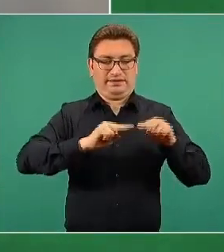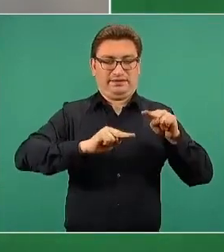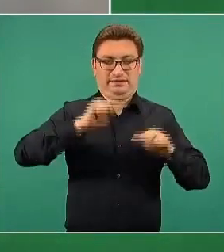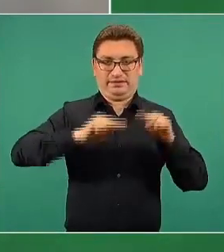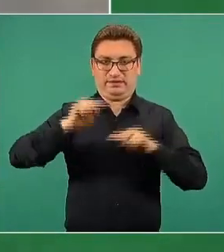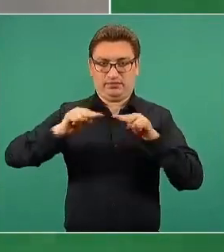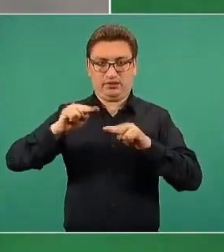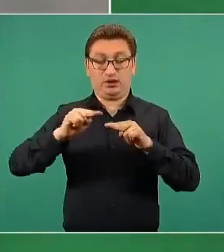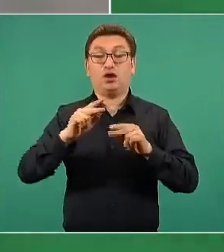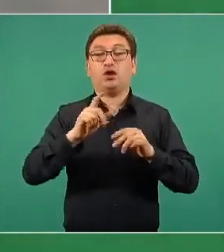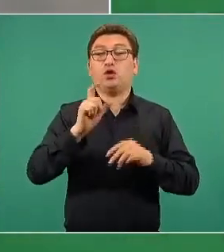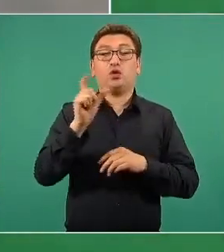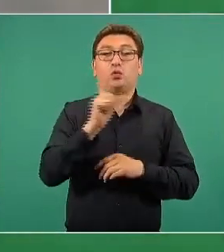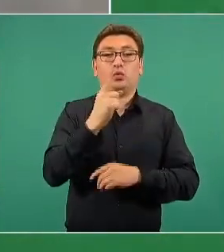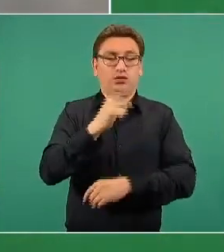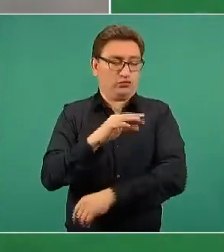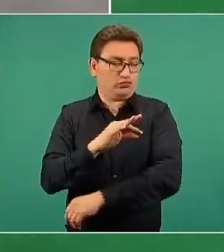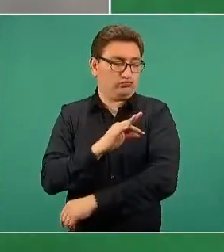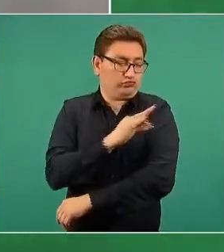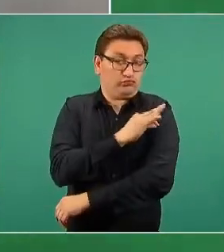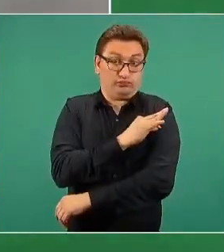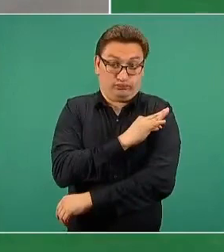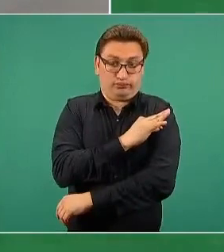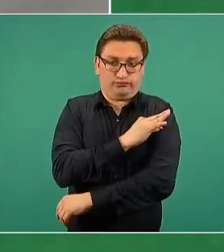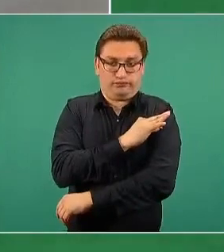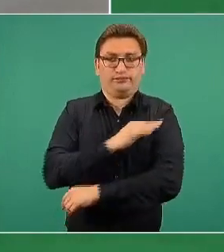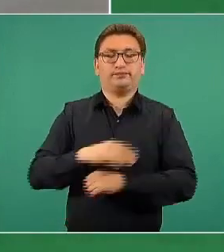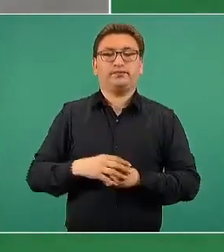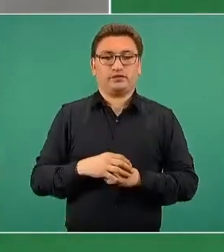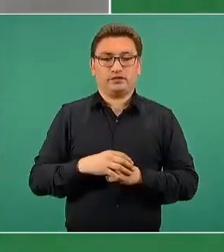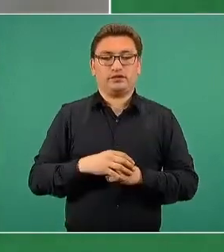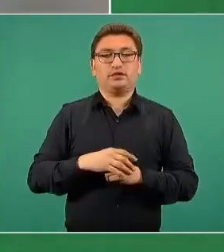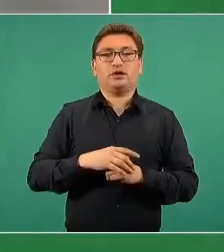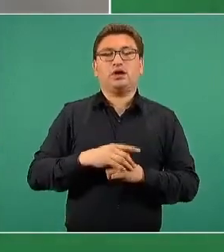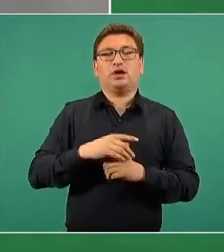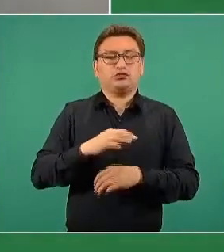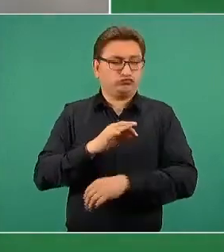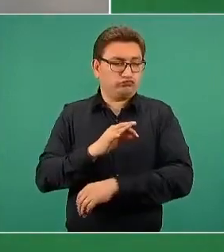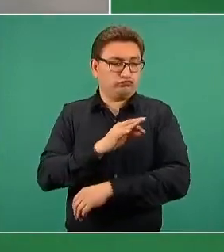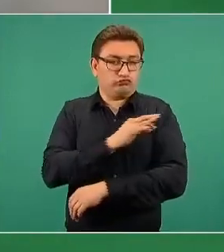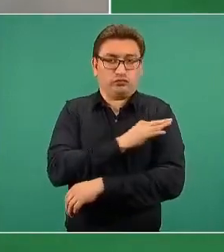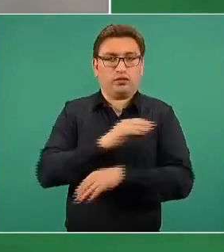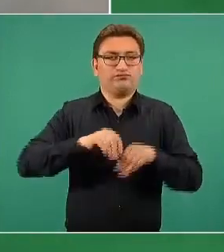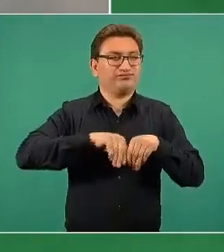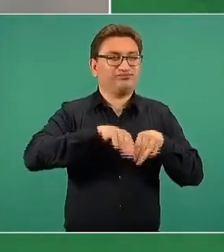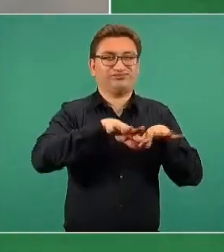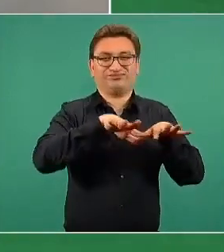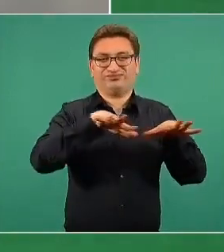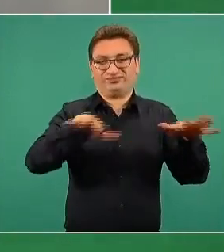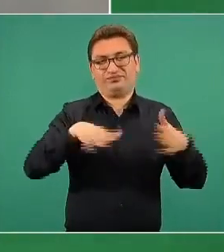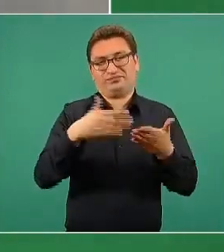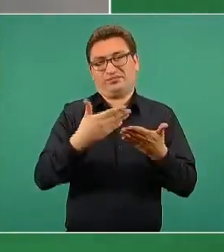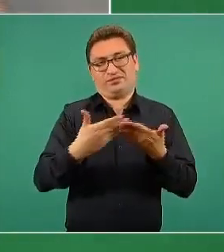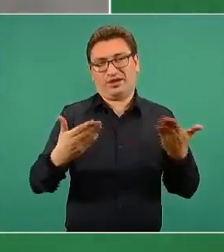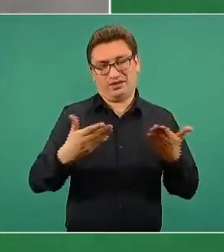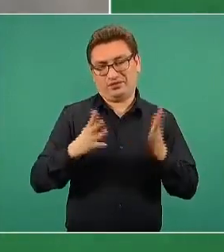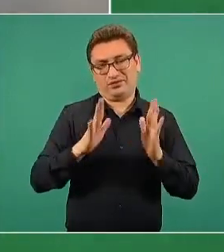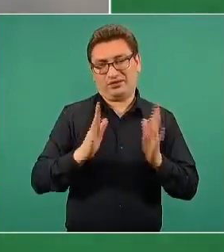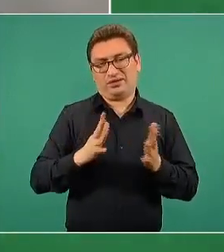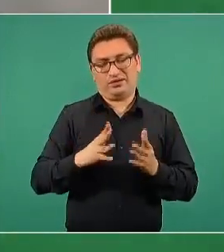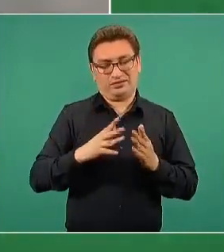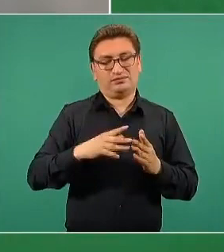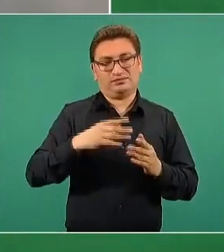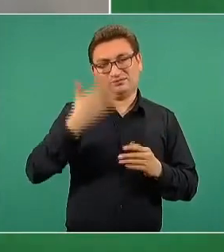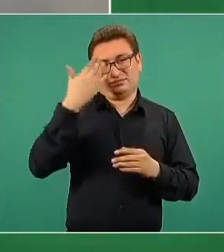se observa cuando una vacuna se pone de forma masiva, como actualmente lo estamos haciendo con todas